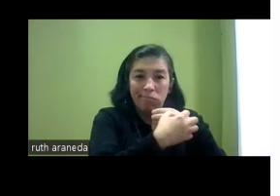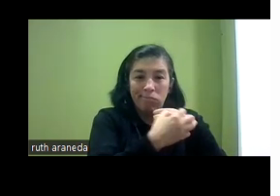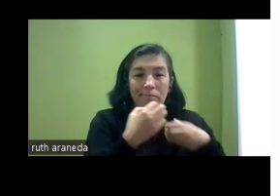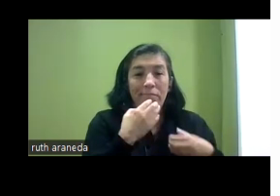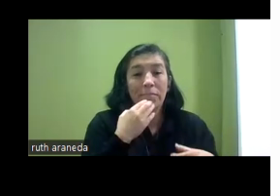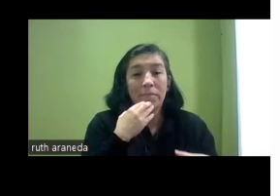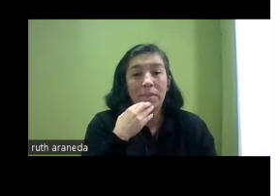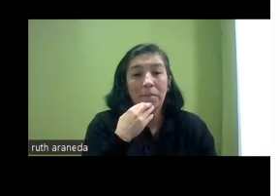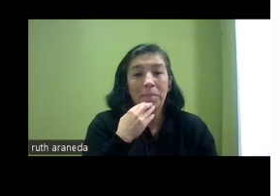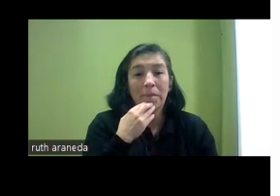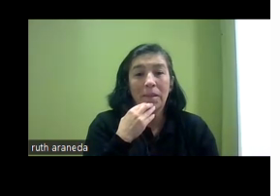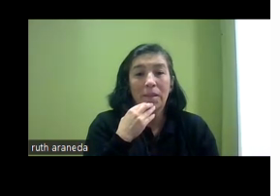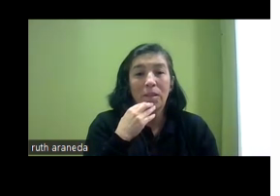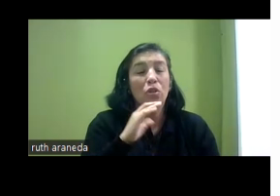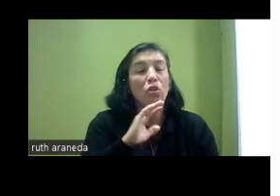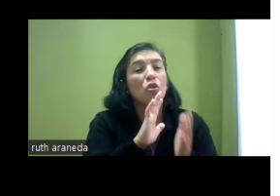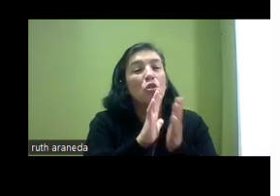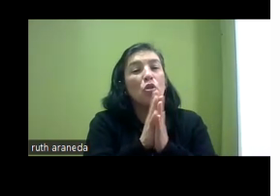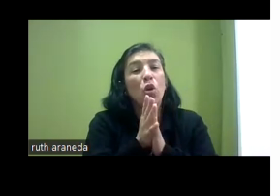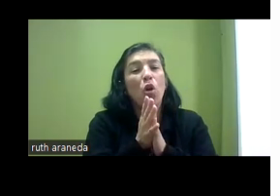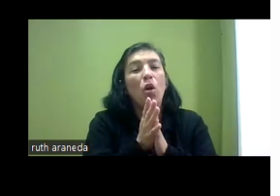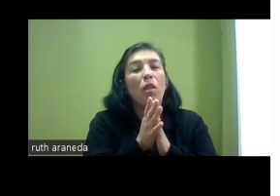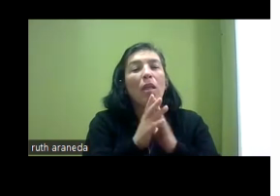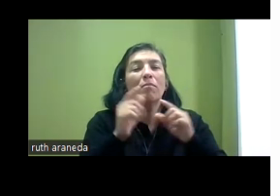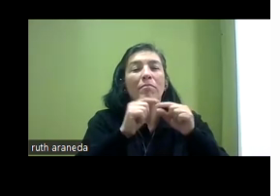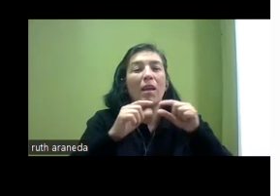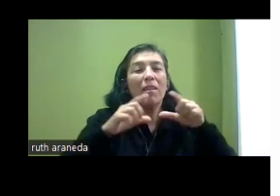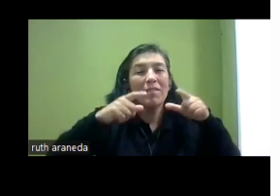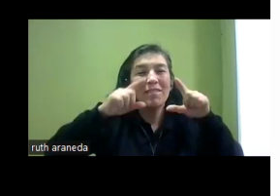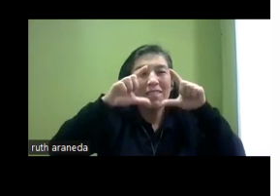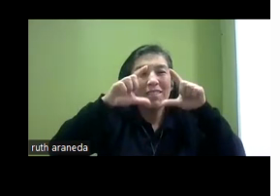acá toda clase de diseños geométricos.